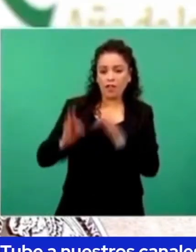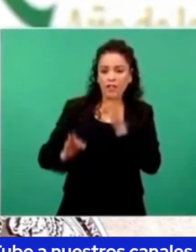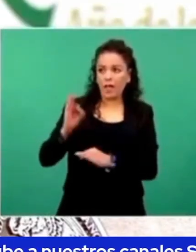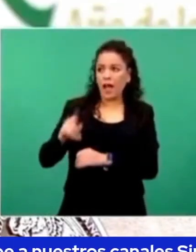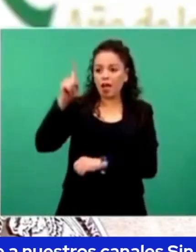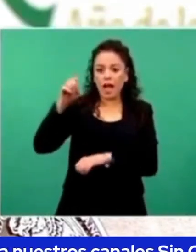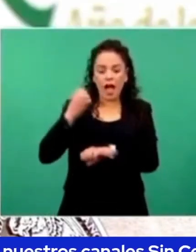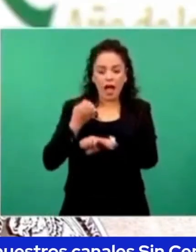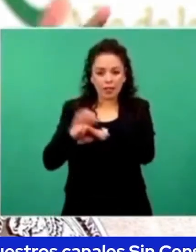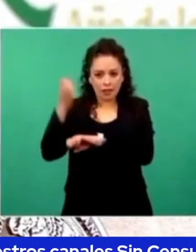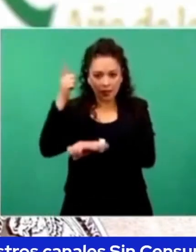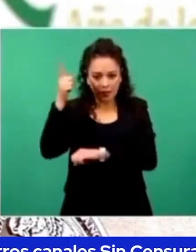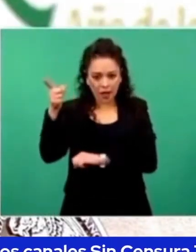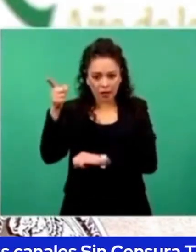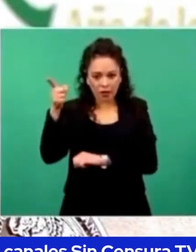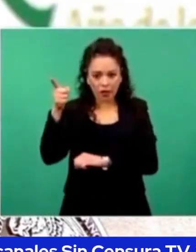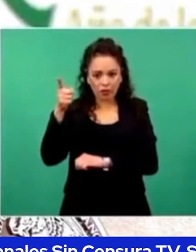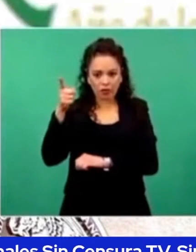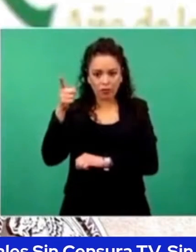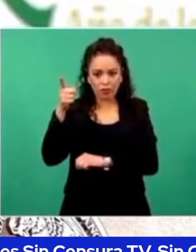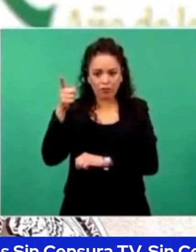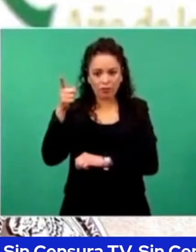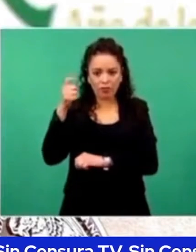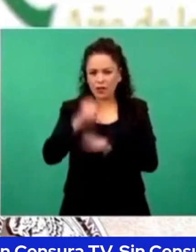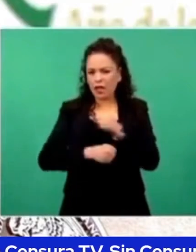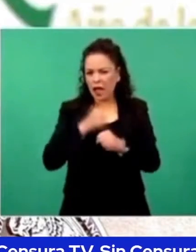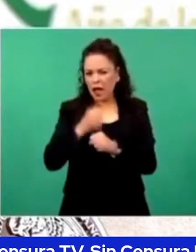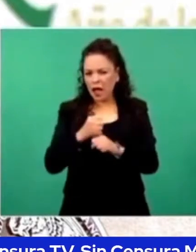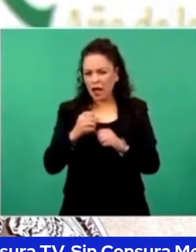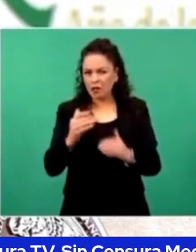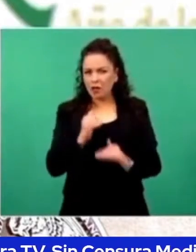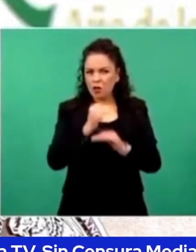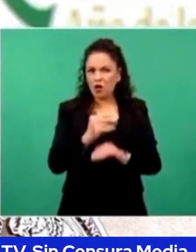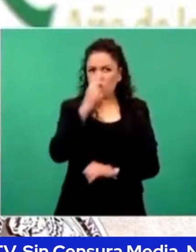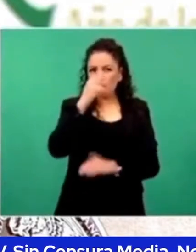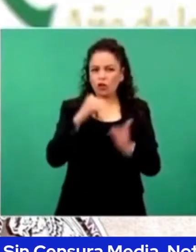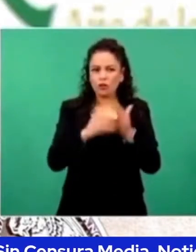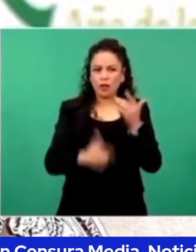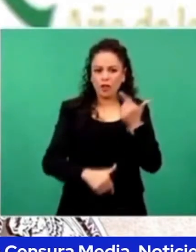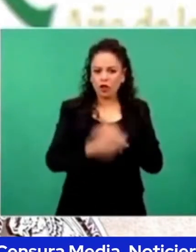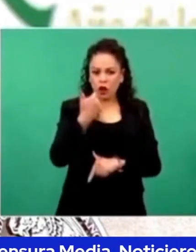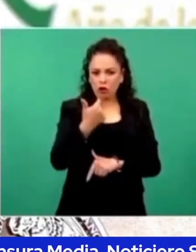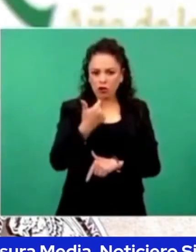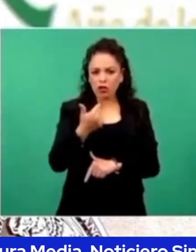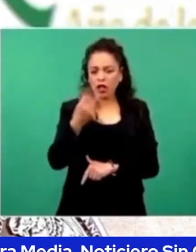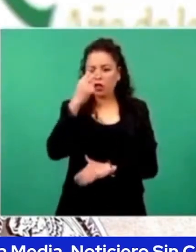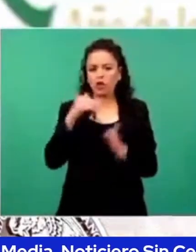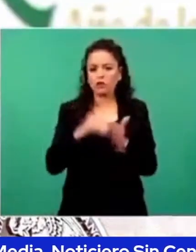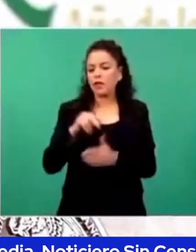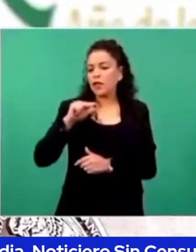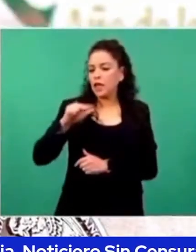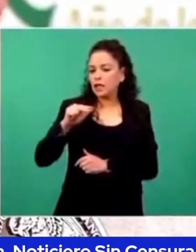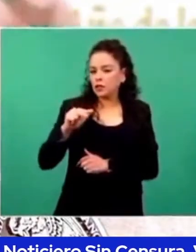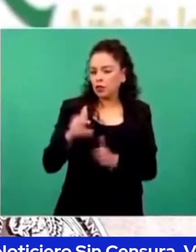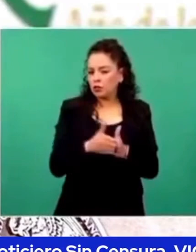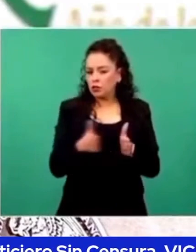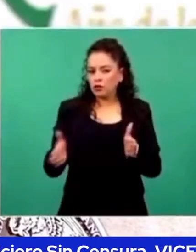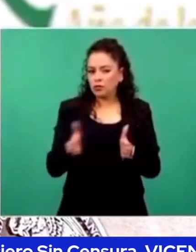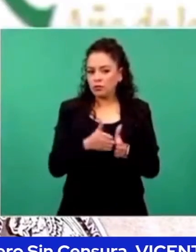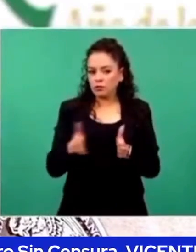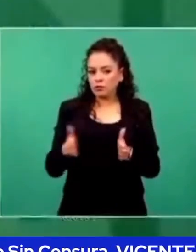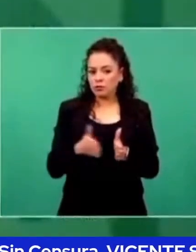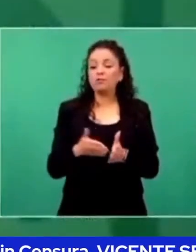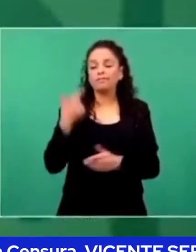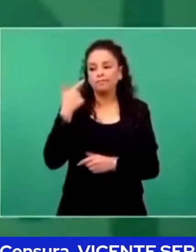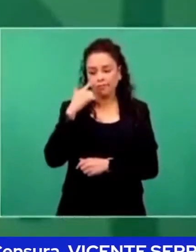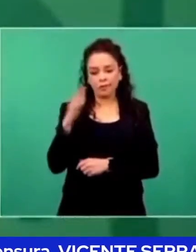fueron durante los años entre 2012 y 18 y pues estaríamos a la espera